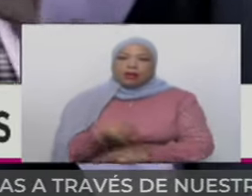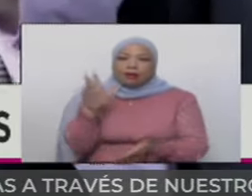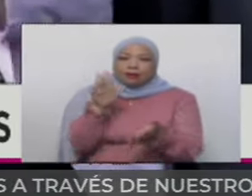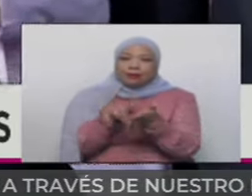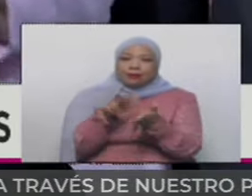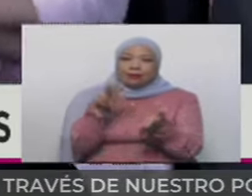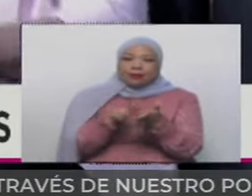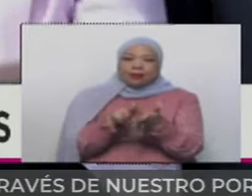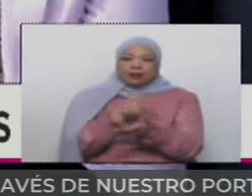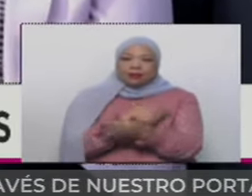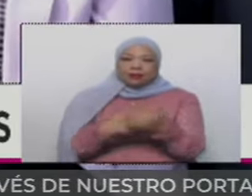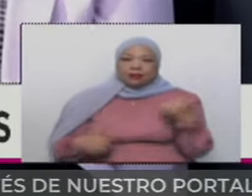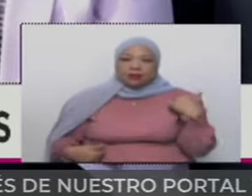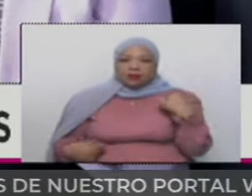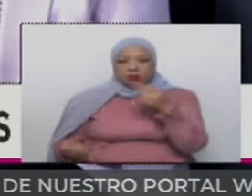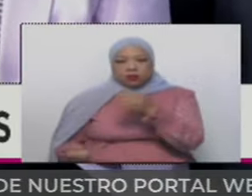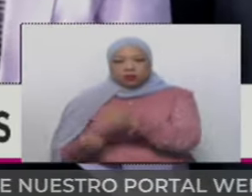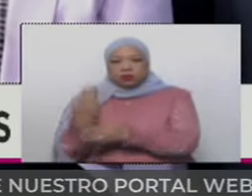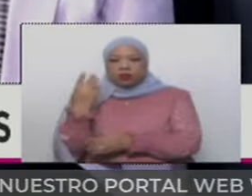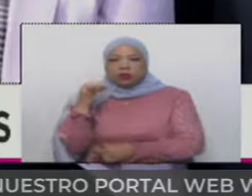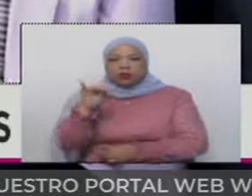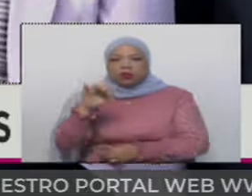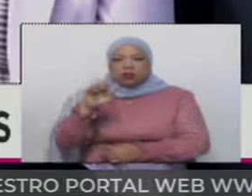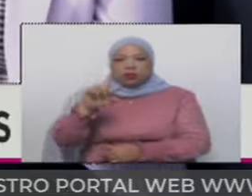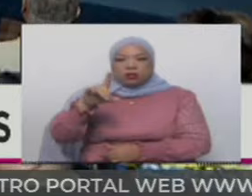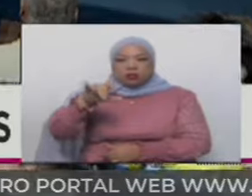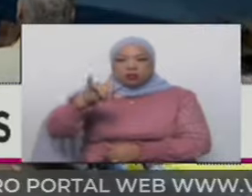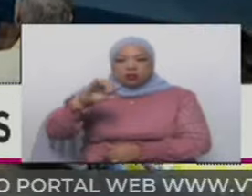aquí. La presidenta de Fundarte, Yeiseli Jiménez.